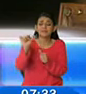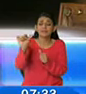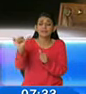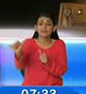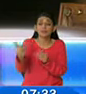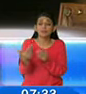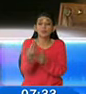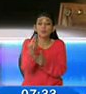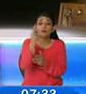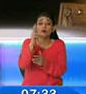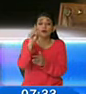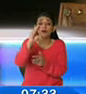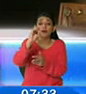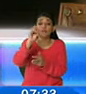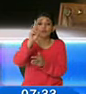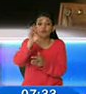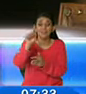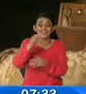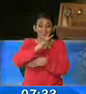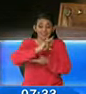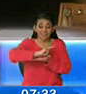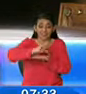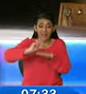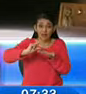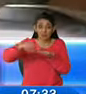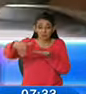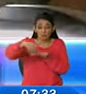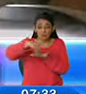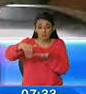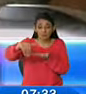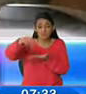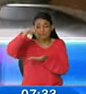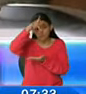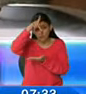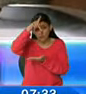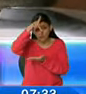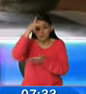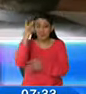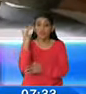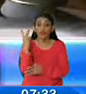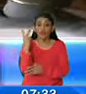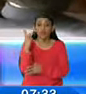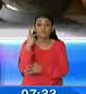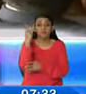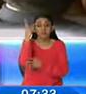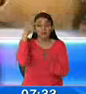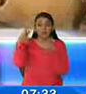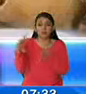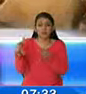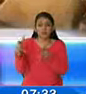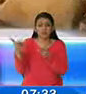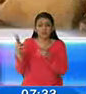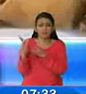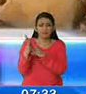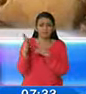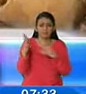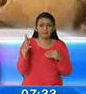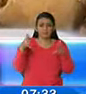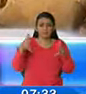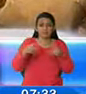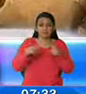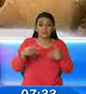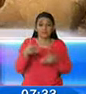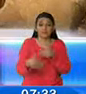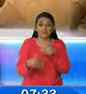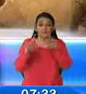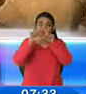Nuevo Rocafuerte, ahí donde el Napo topa con el Perú. Hijo de maestros, también heredó esa profesión, aunque más tarde se dedicaría